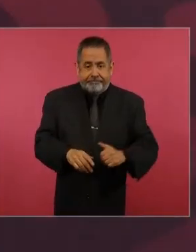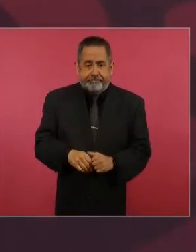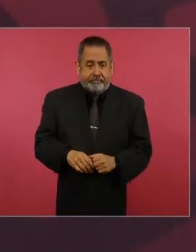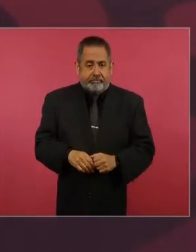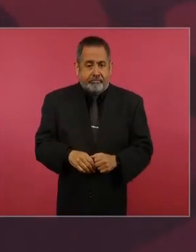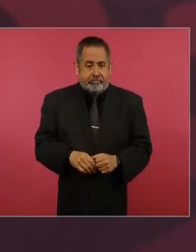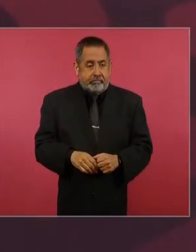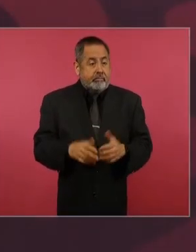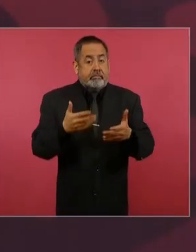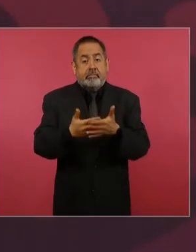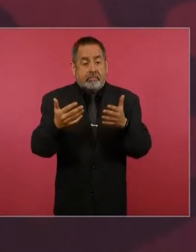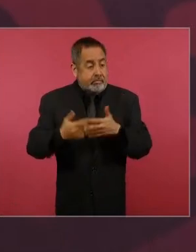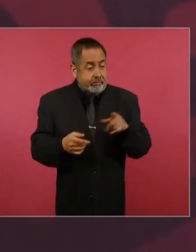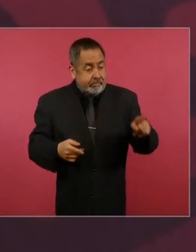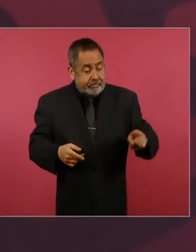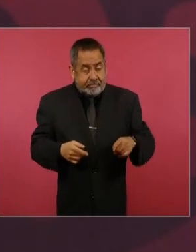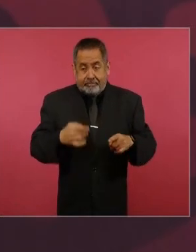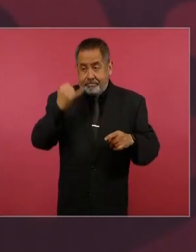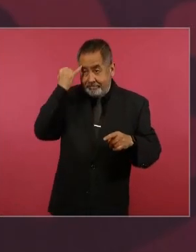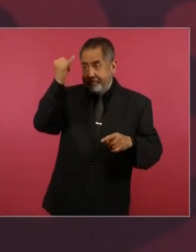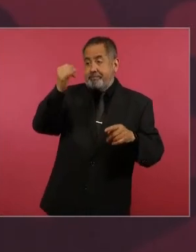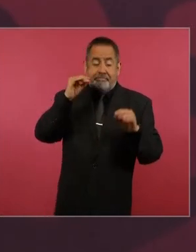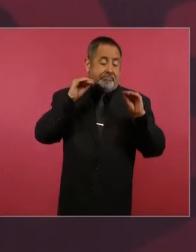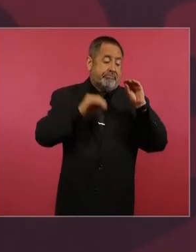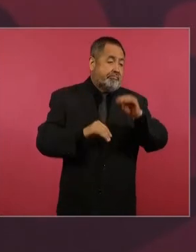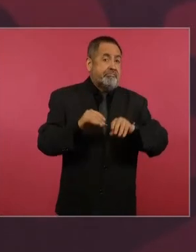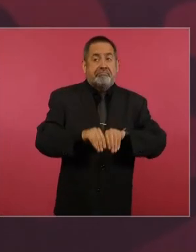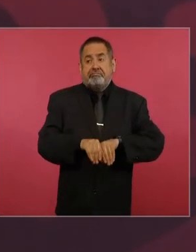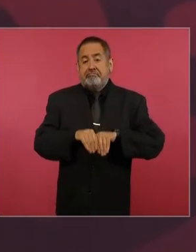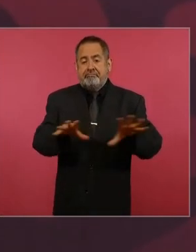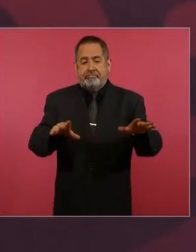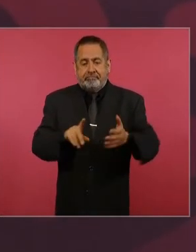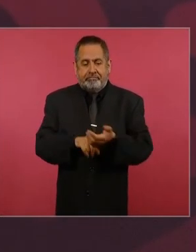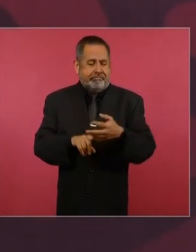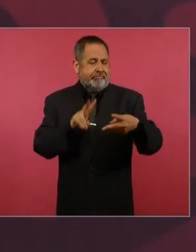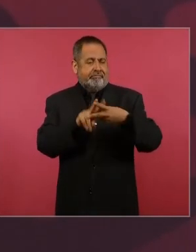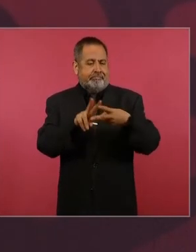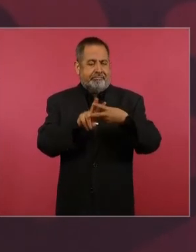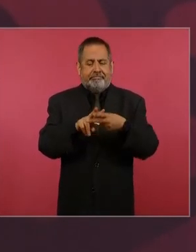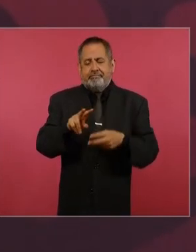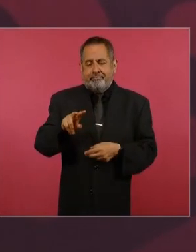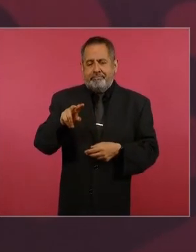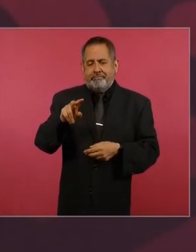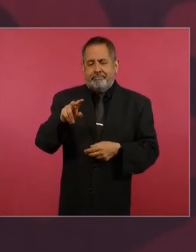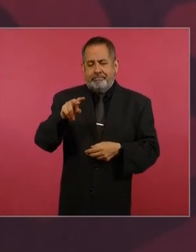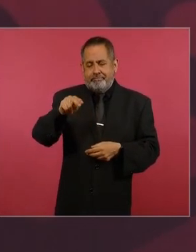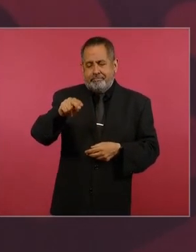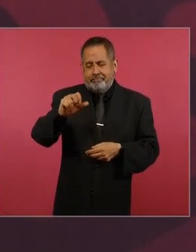Ahora se aventaron con esto de presidente